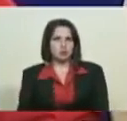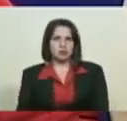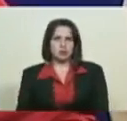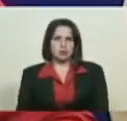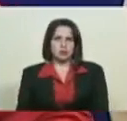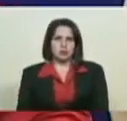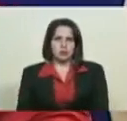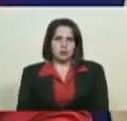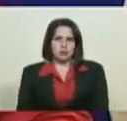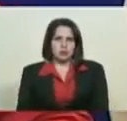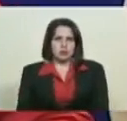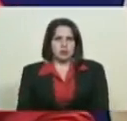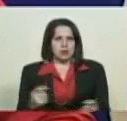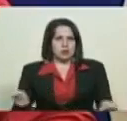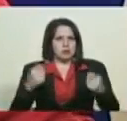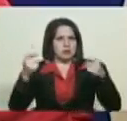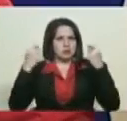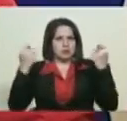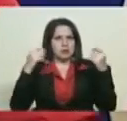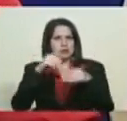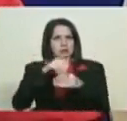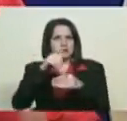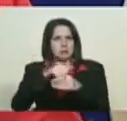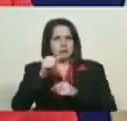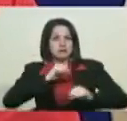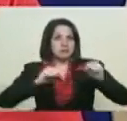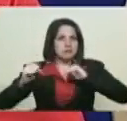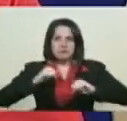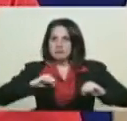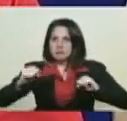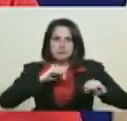las contiendas electorales en Venezuela son muy movidas, de